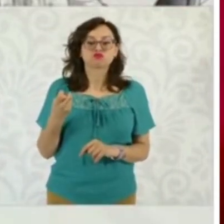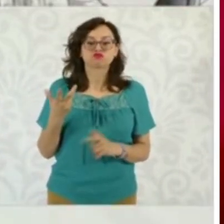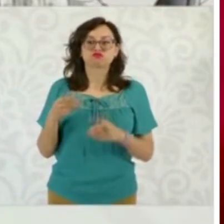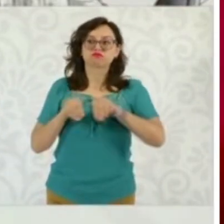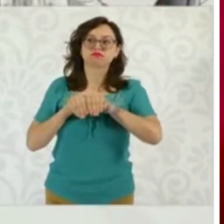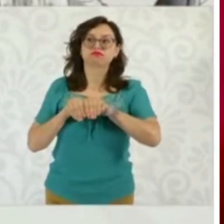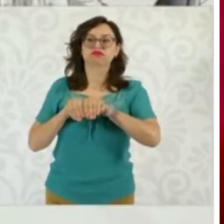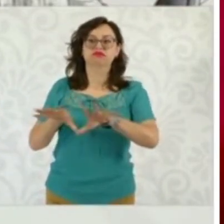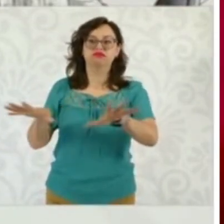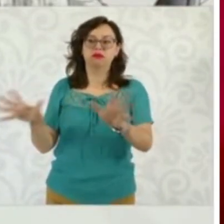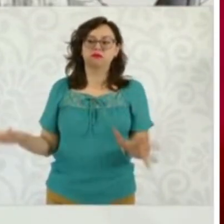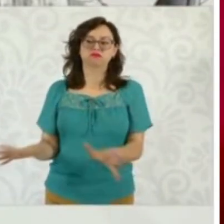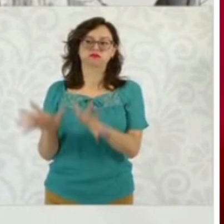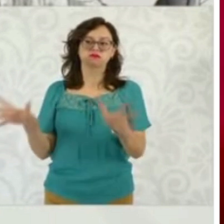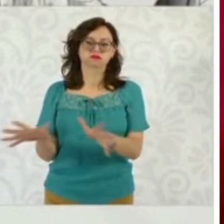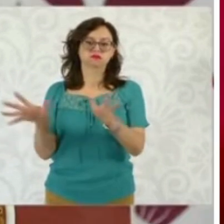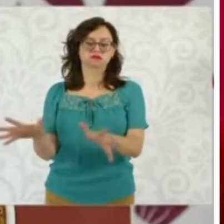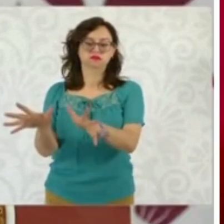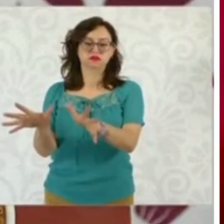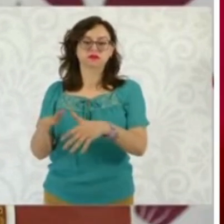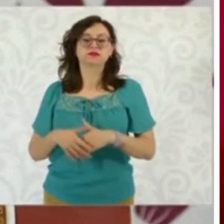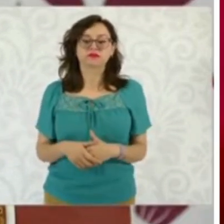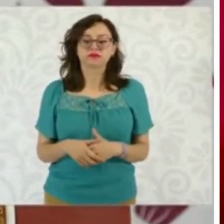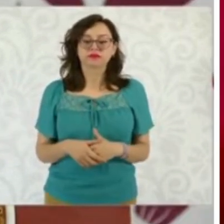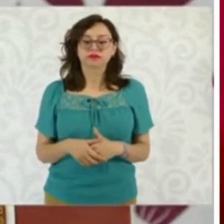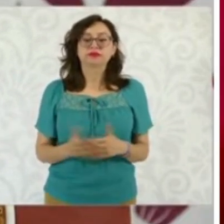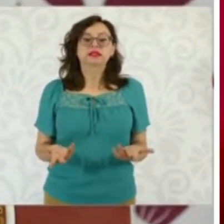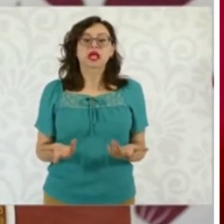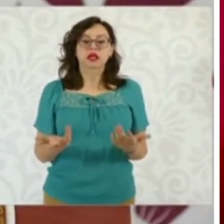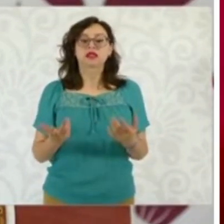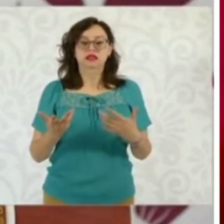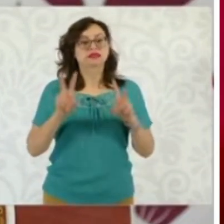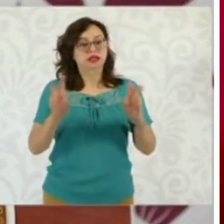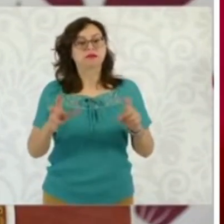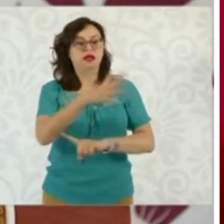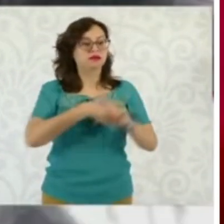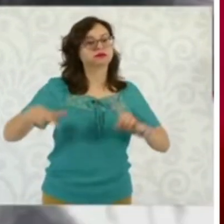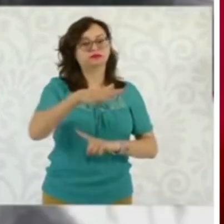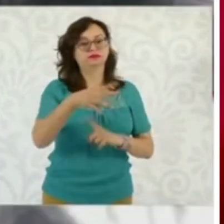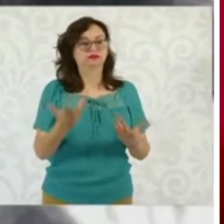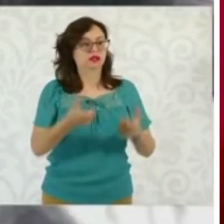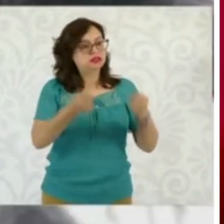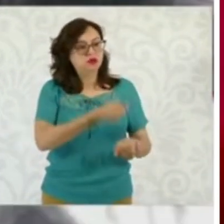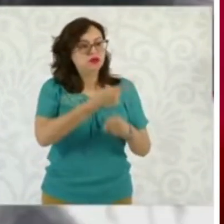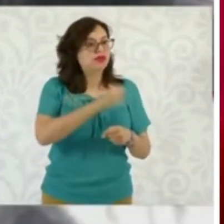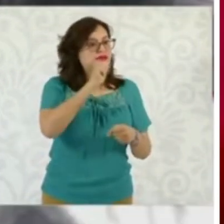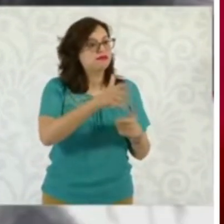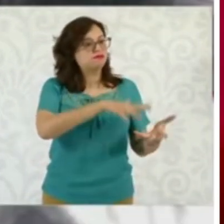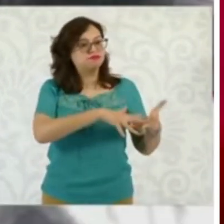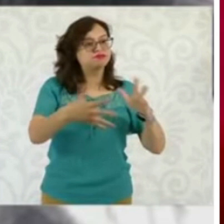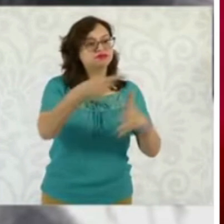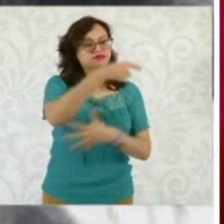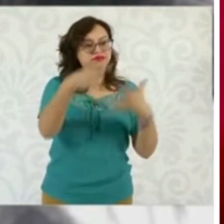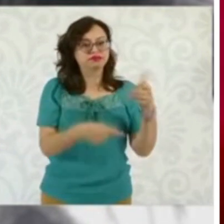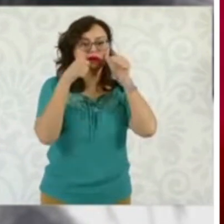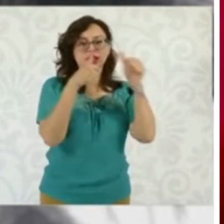mensaje. Y al mismo tiempo se trabaja en el tema de inseguridad y también pues de atención a las causas. Es una